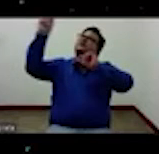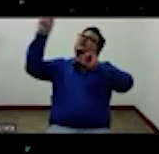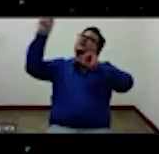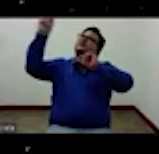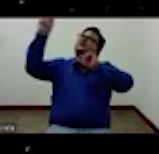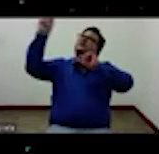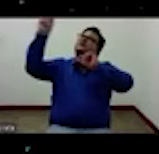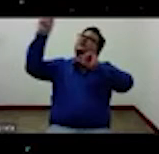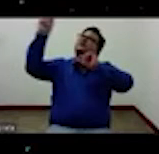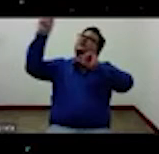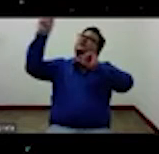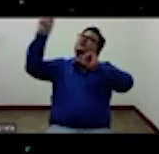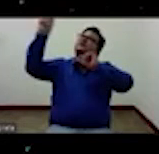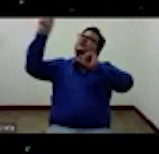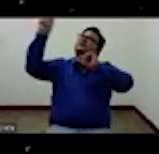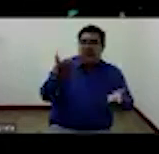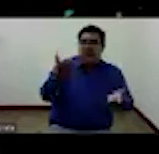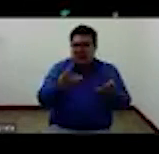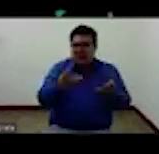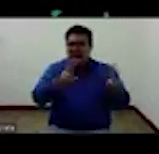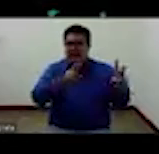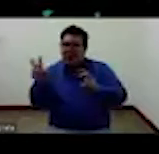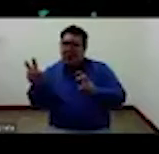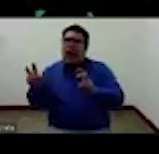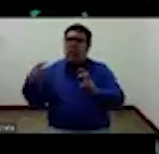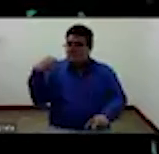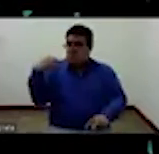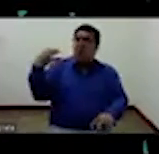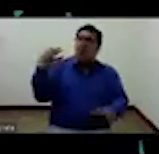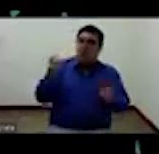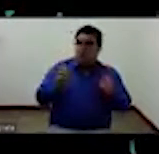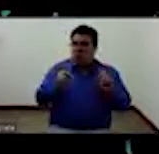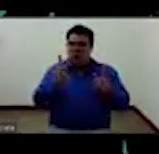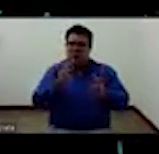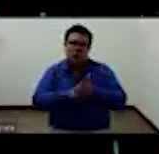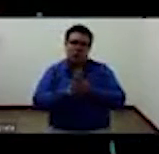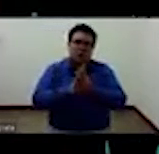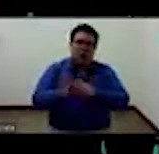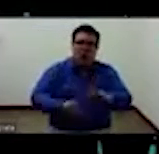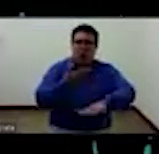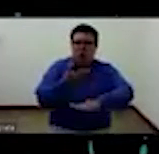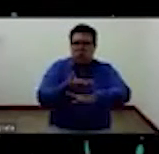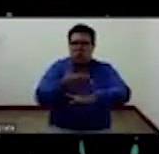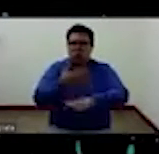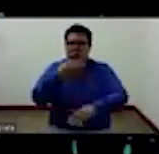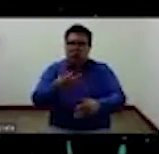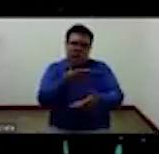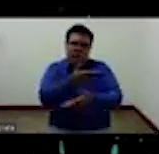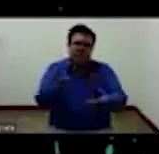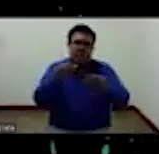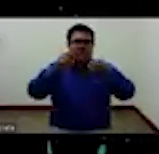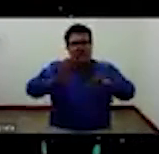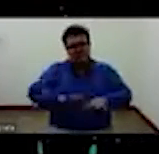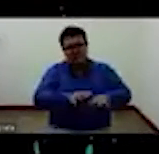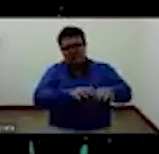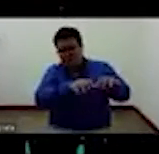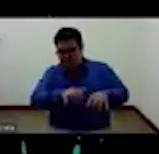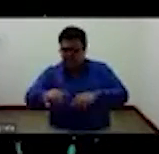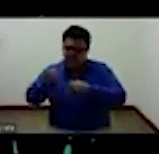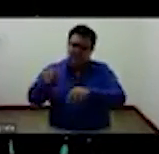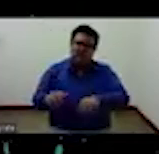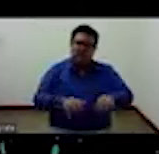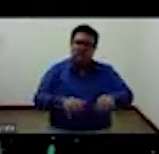su signo. Entonces yo hice esta propuesta para el piano. Consideré el piano como el